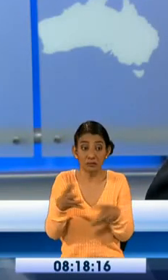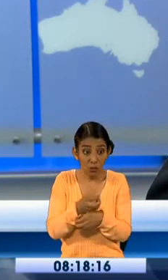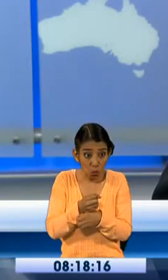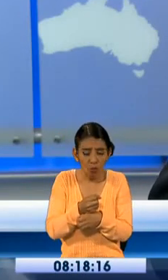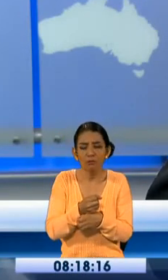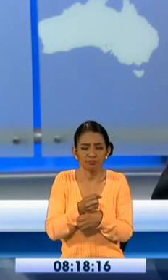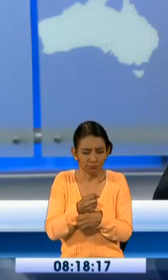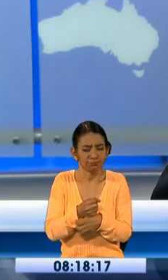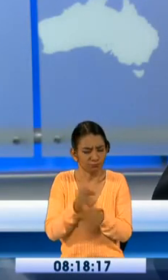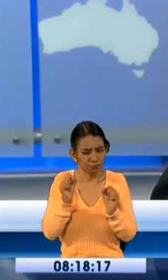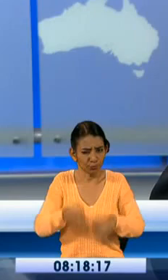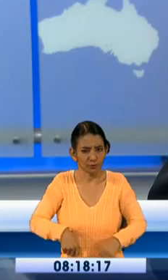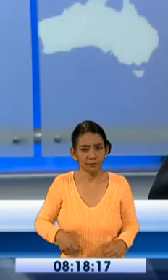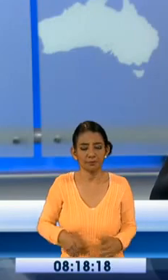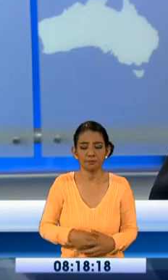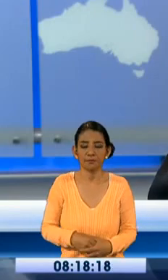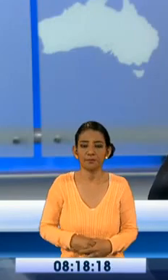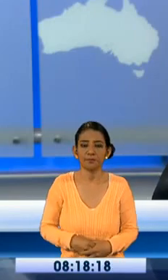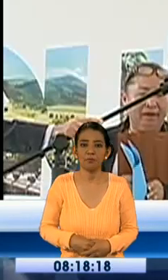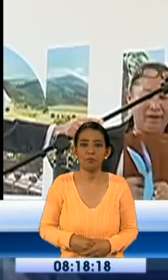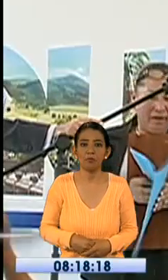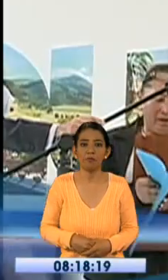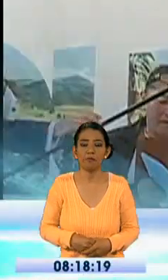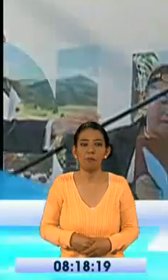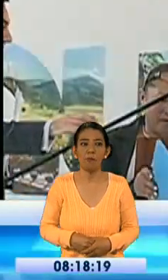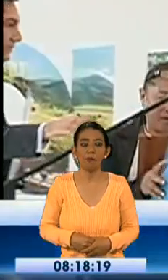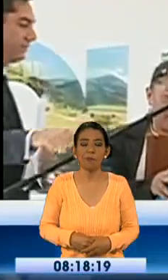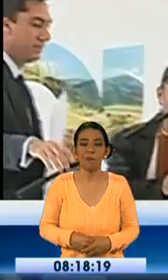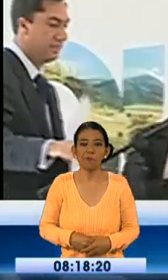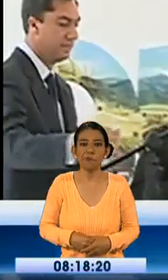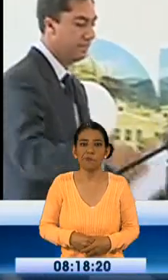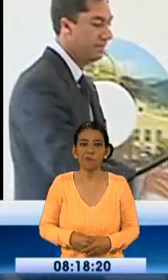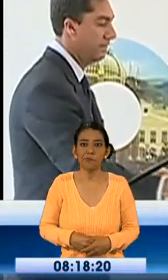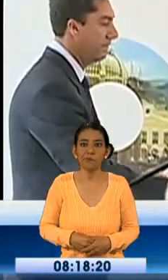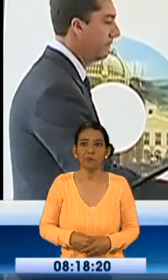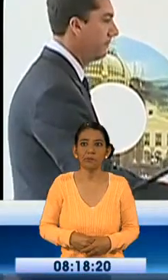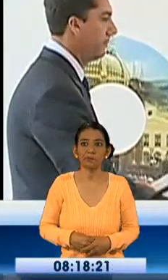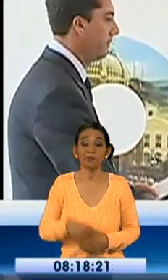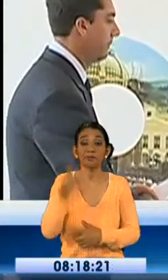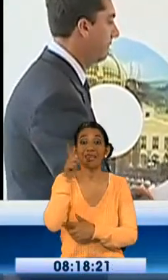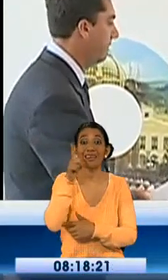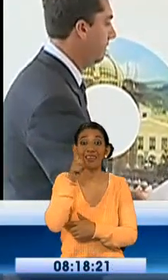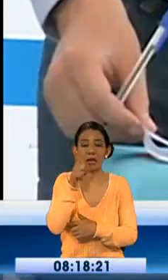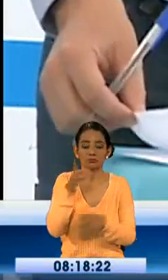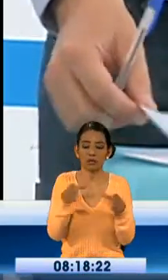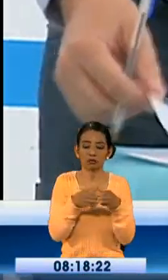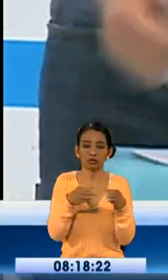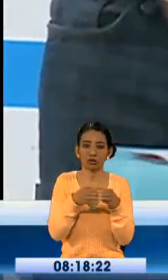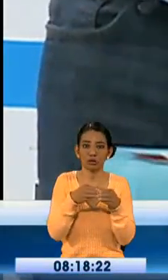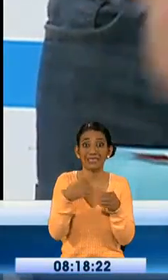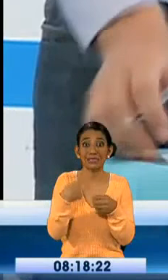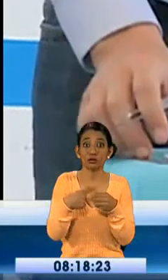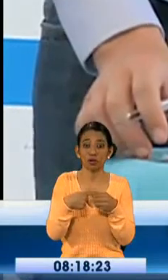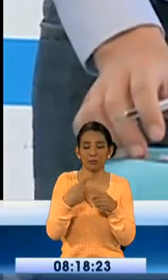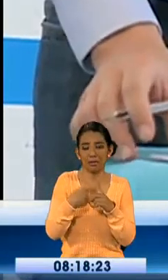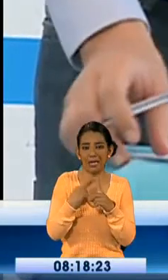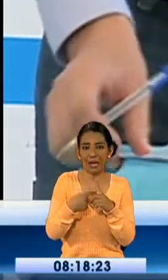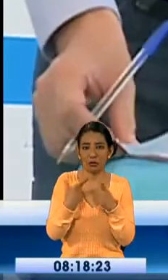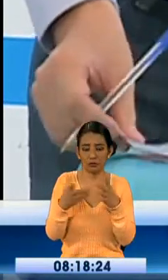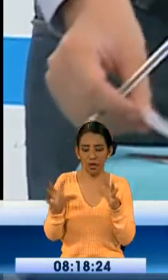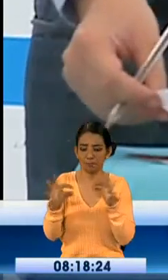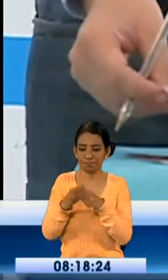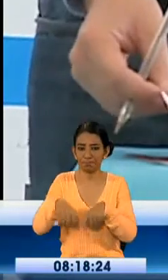en estos establecimientos. Miremos. Los dirigentes de 11 asociaciones de mercados de Quito firmaron este miércoles un convenio de suscripción